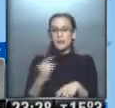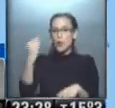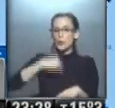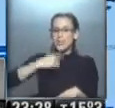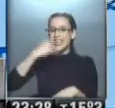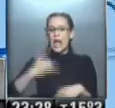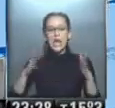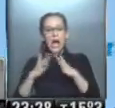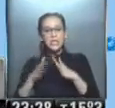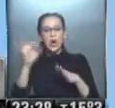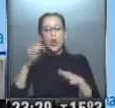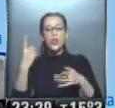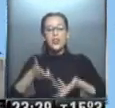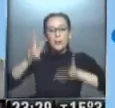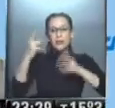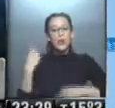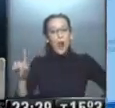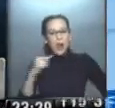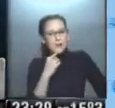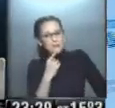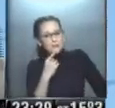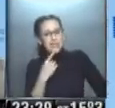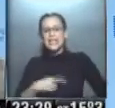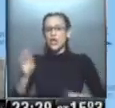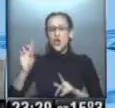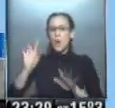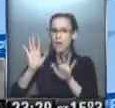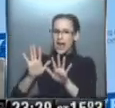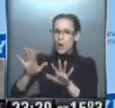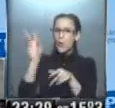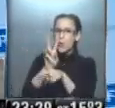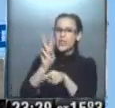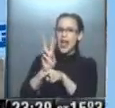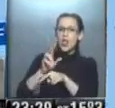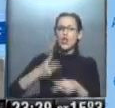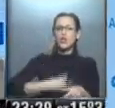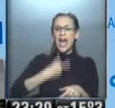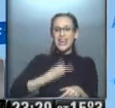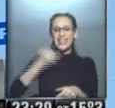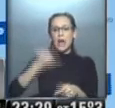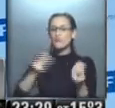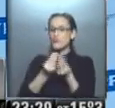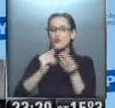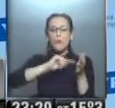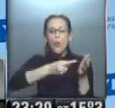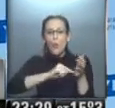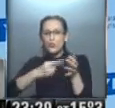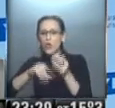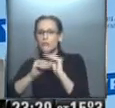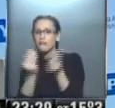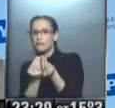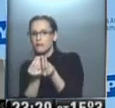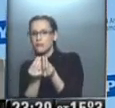tenía casa o a qué departamento iba a ir, me dijo, che, ¿no vas a cancelar la tarjeta de Serviclub que tengo un montón de puntos acumulados? Y bueno, y de